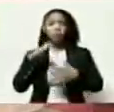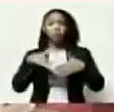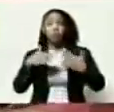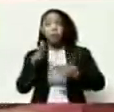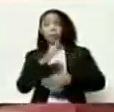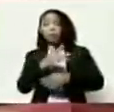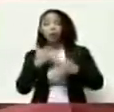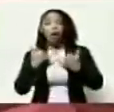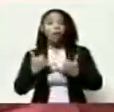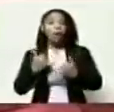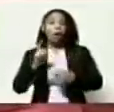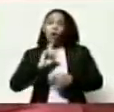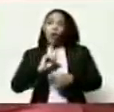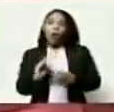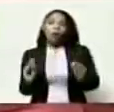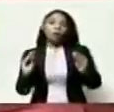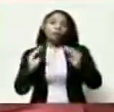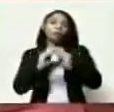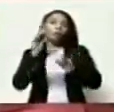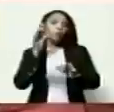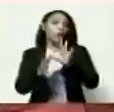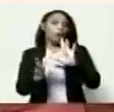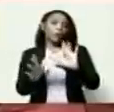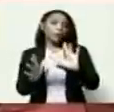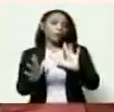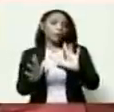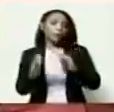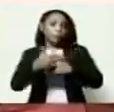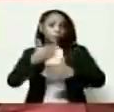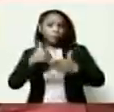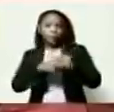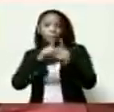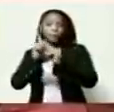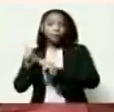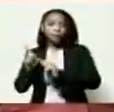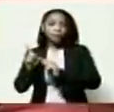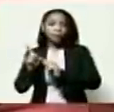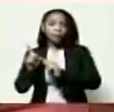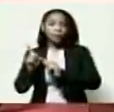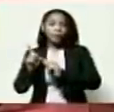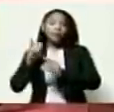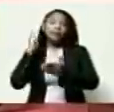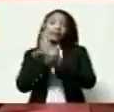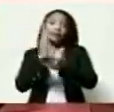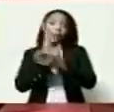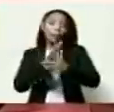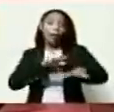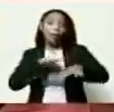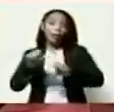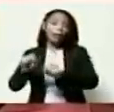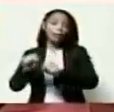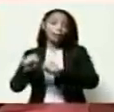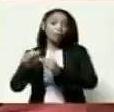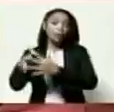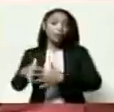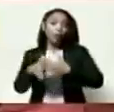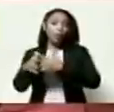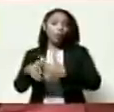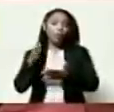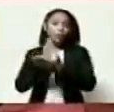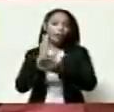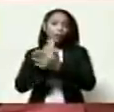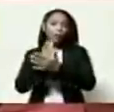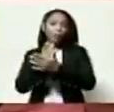actual no es coincidencia. Detrás de eso está siempre el imperialismo norteamericano,